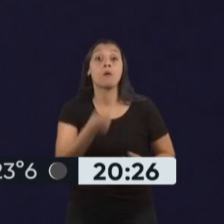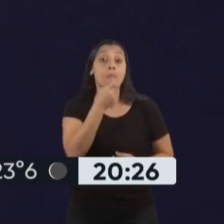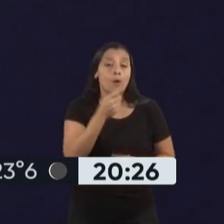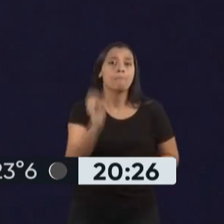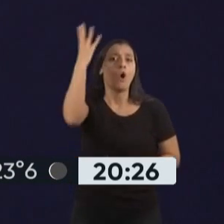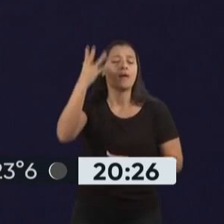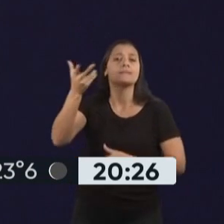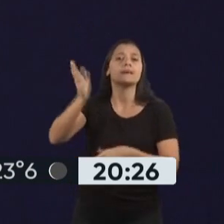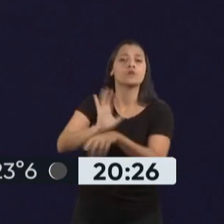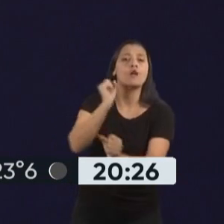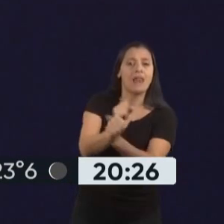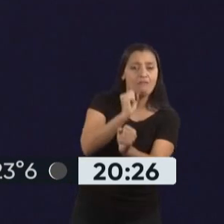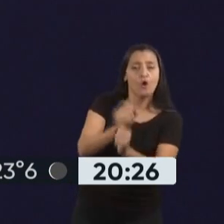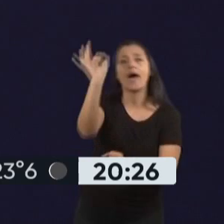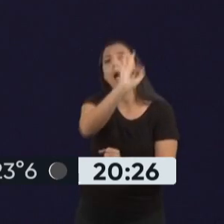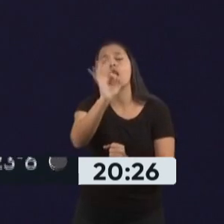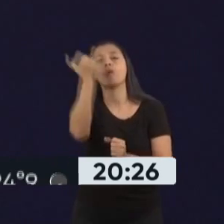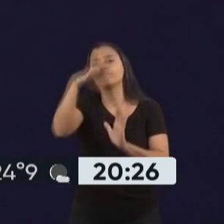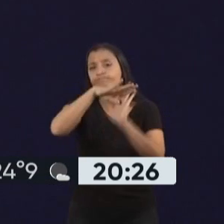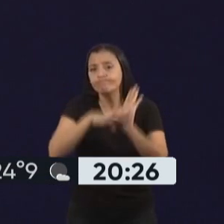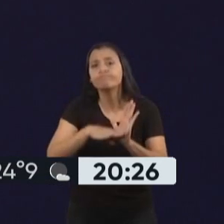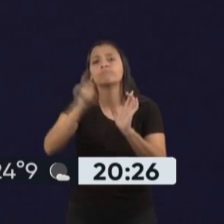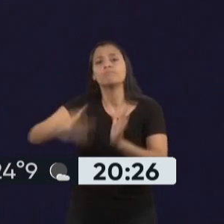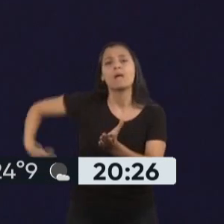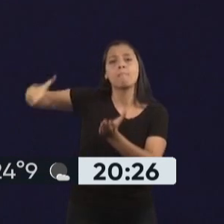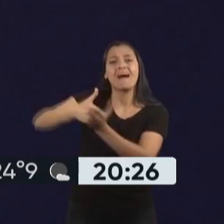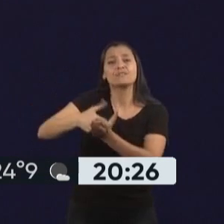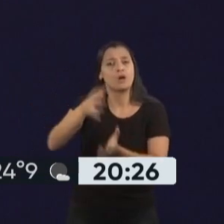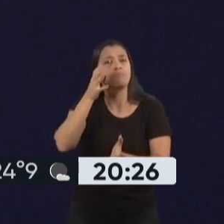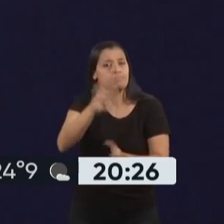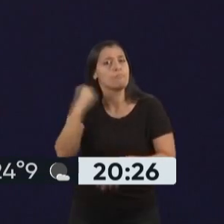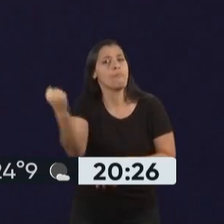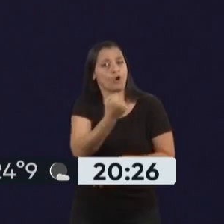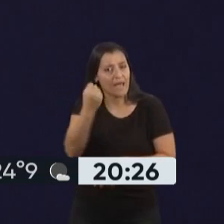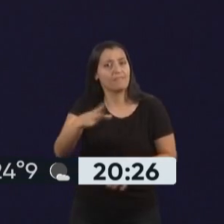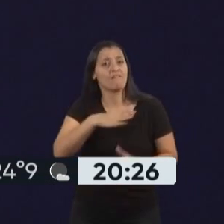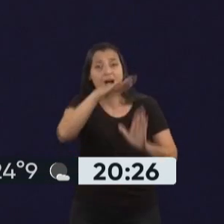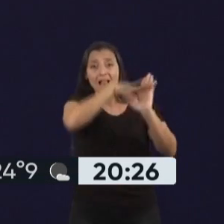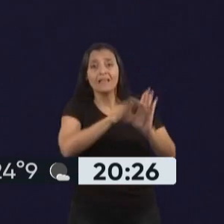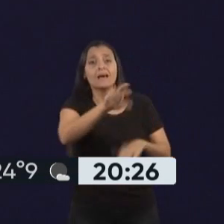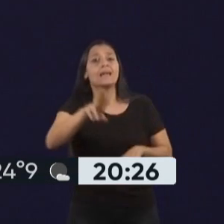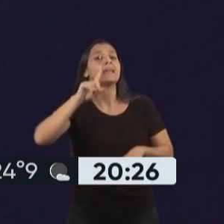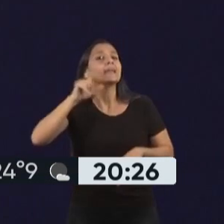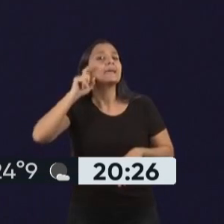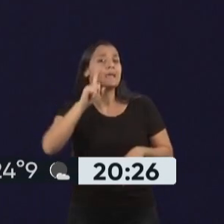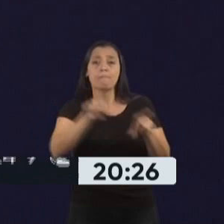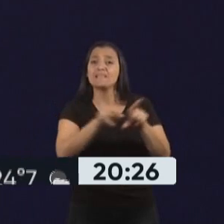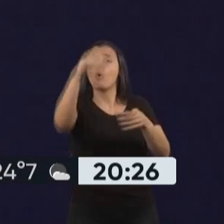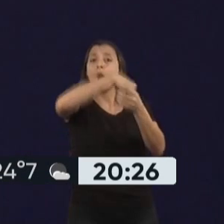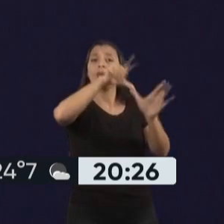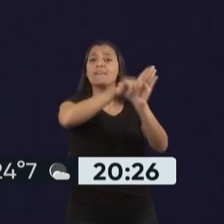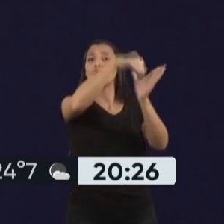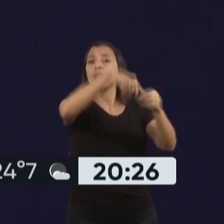modernización laboral o el régimen para las grandes inversiones que está incluido en todo esto en la ley